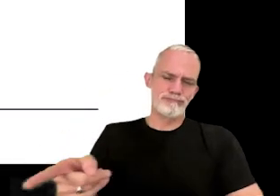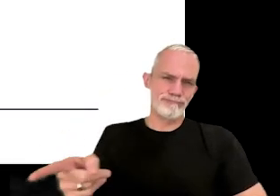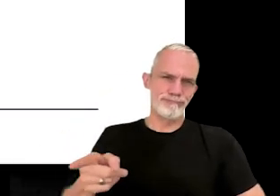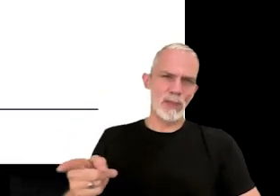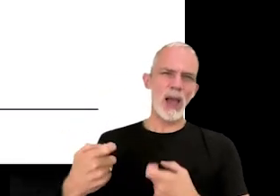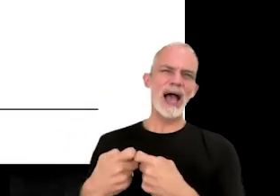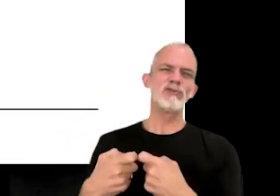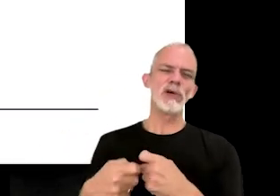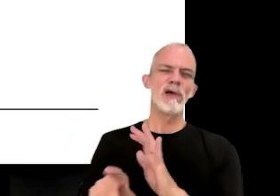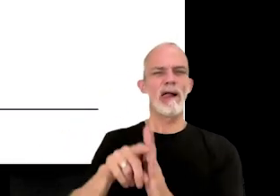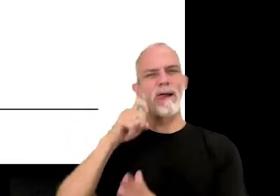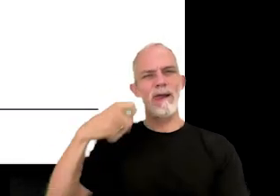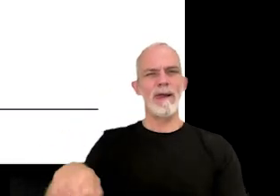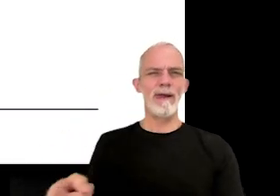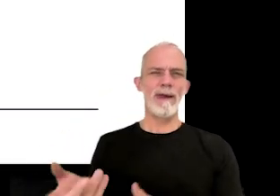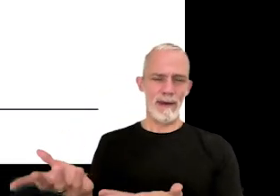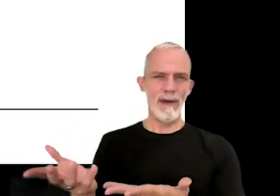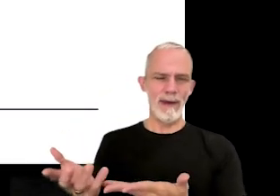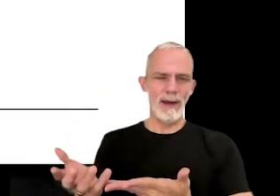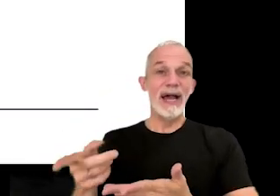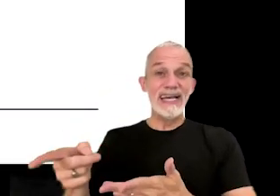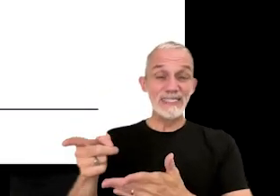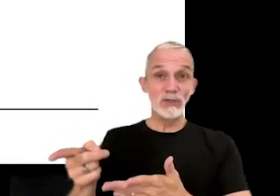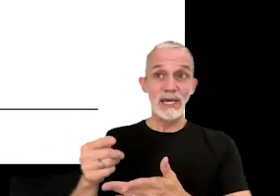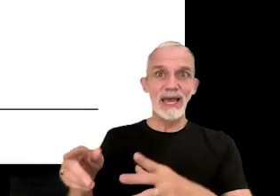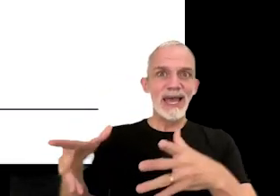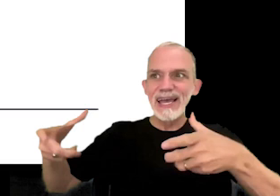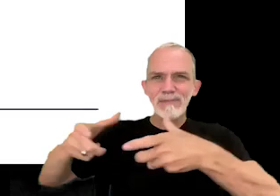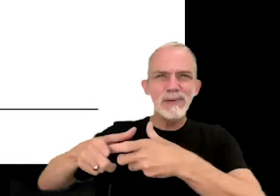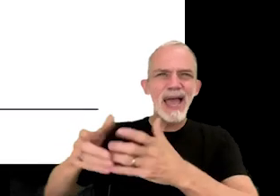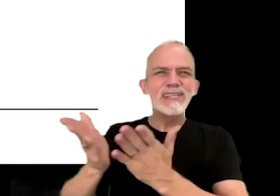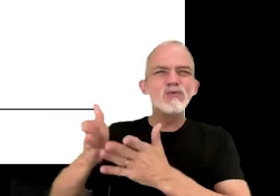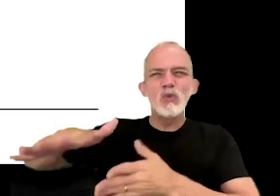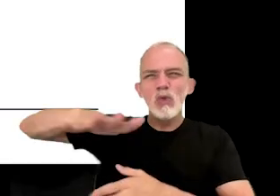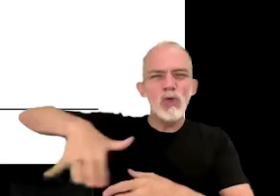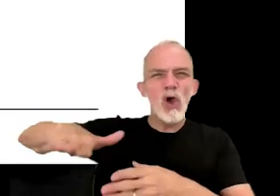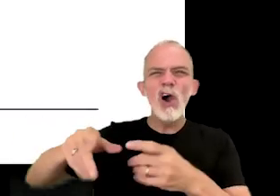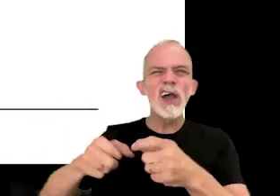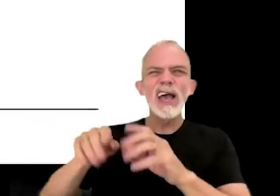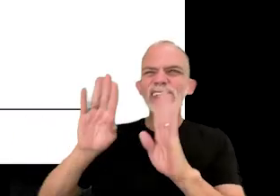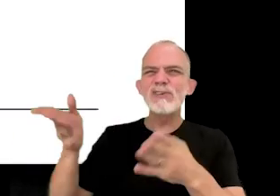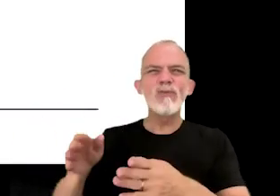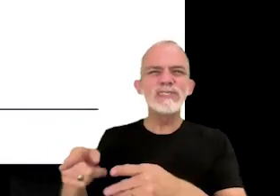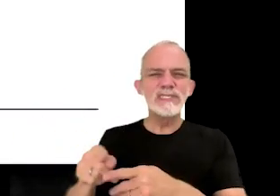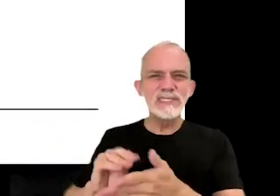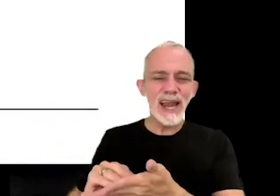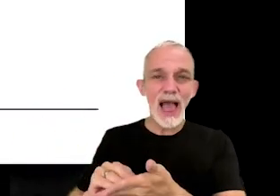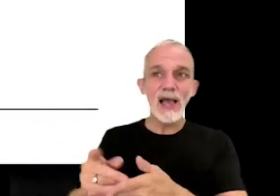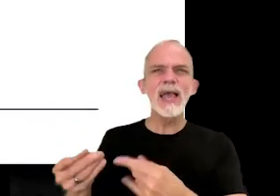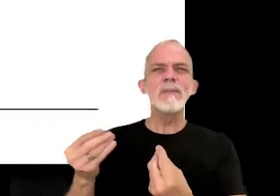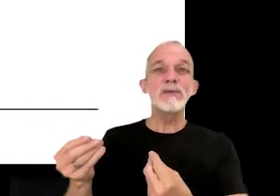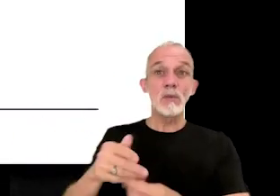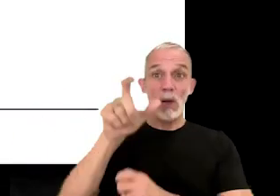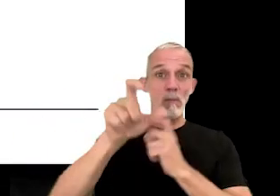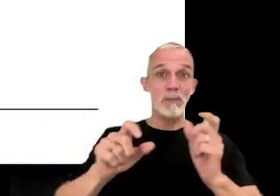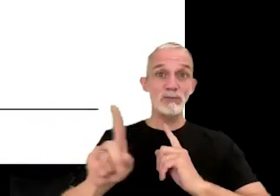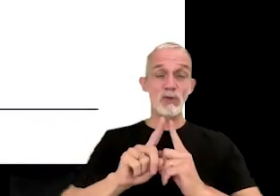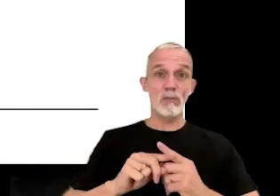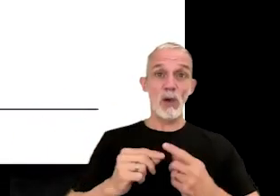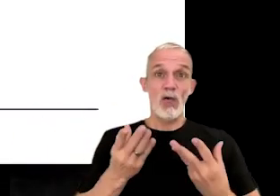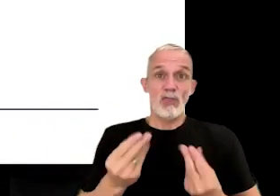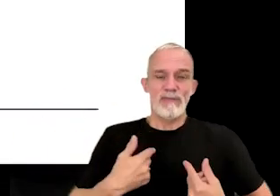asociación ilícita. Lo que hacía este estudio era, en efecto, los contribuyentes cuando se empiezan a